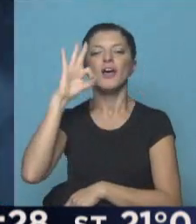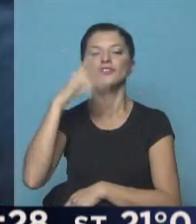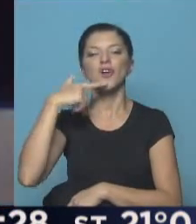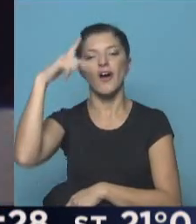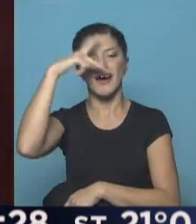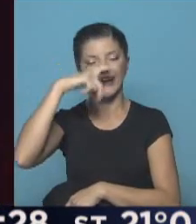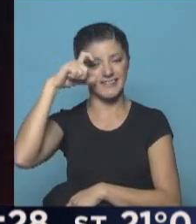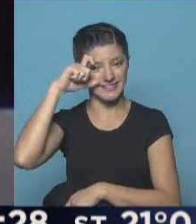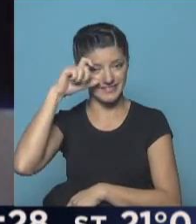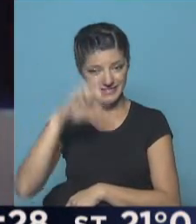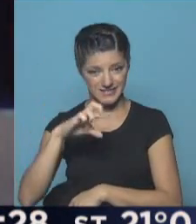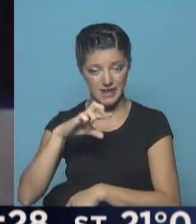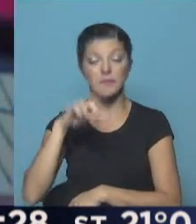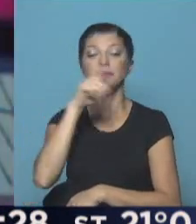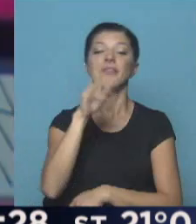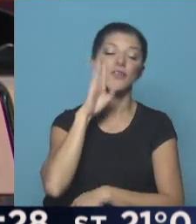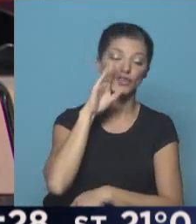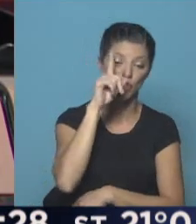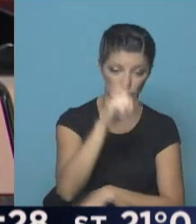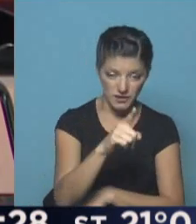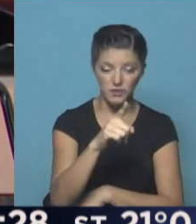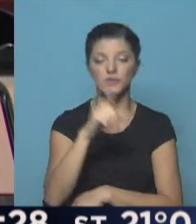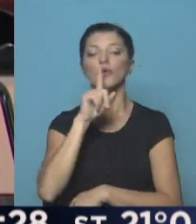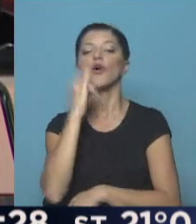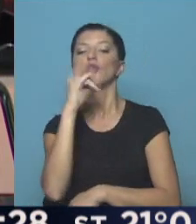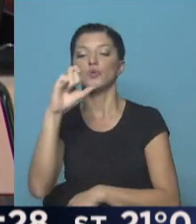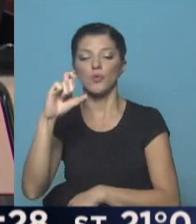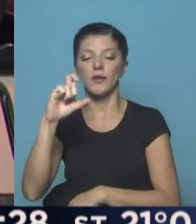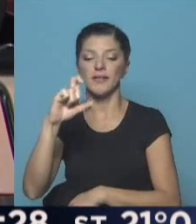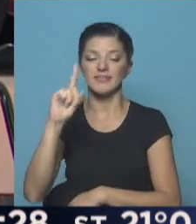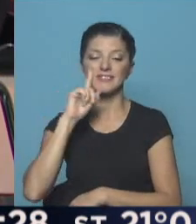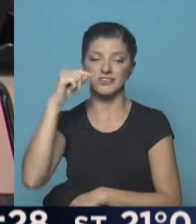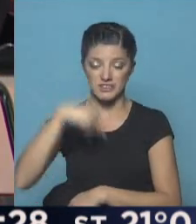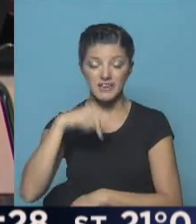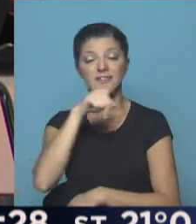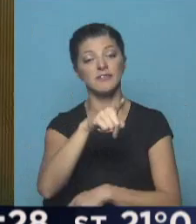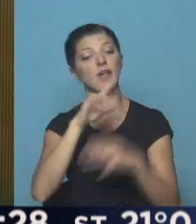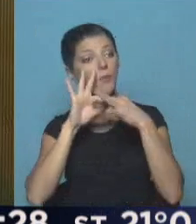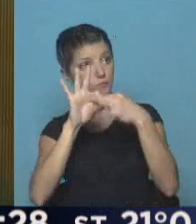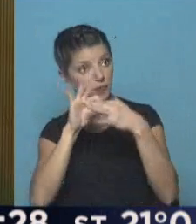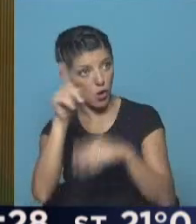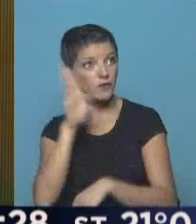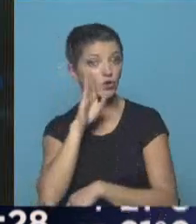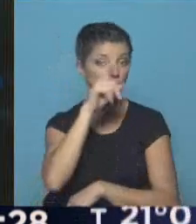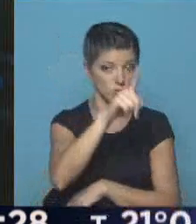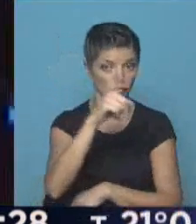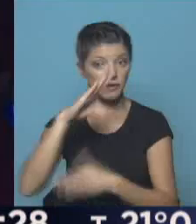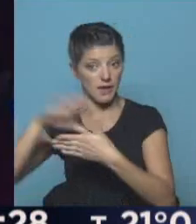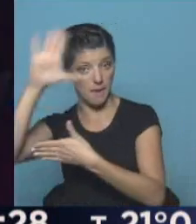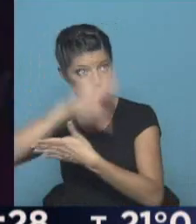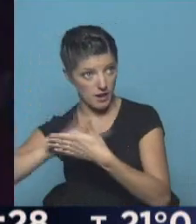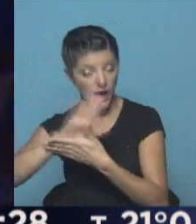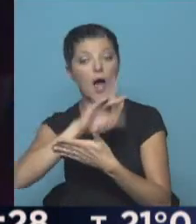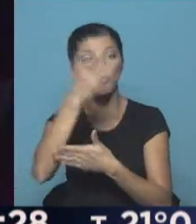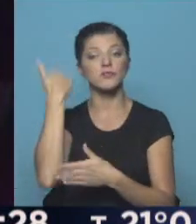gracias. Estadounidense, experto en las relaciones entre Estados Unidos y Latinoamérica. Fuiste director del programa para América